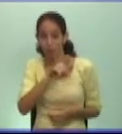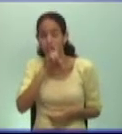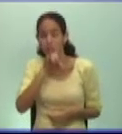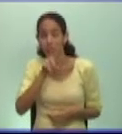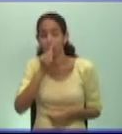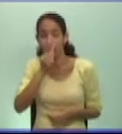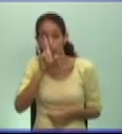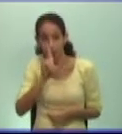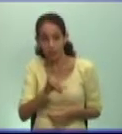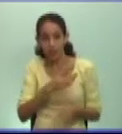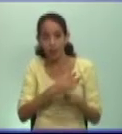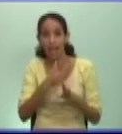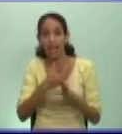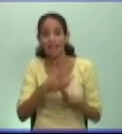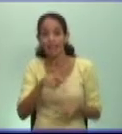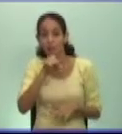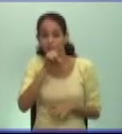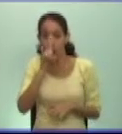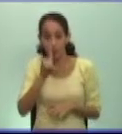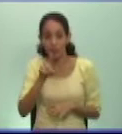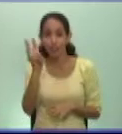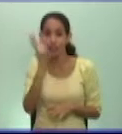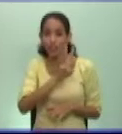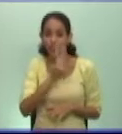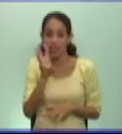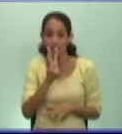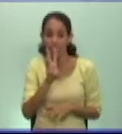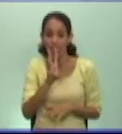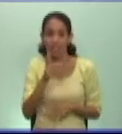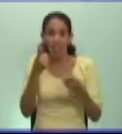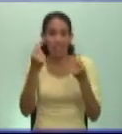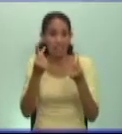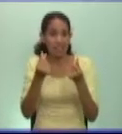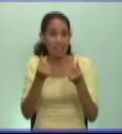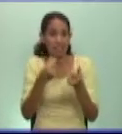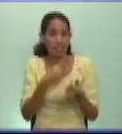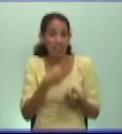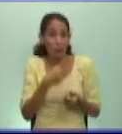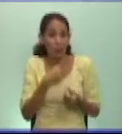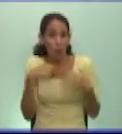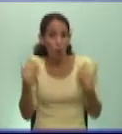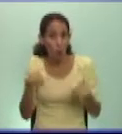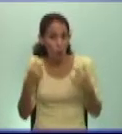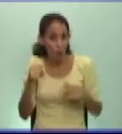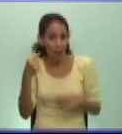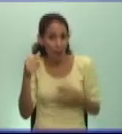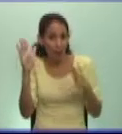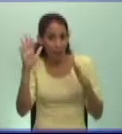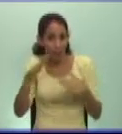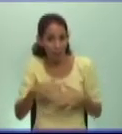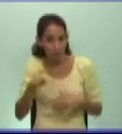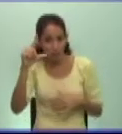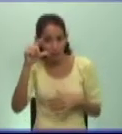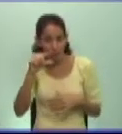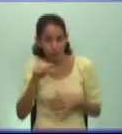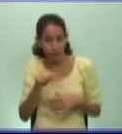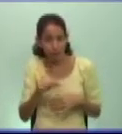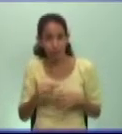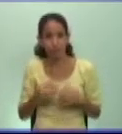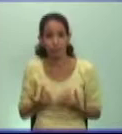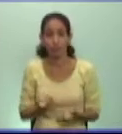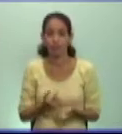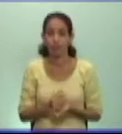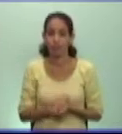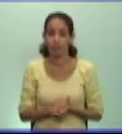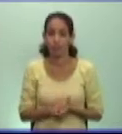una gran crisis económica. ¿Por dónde estalló la crisis? En la banca norteamericana. Y era el milagro norteamericano. Quiere decir